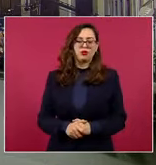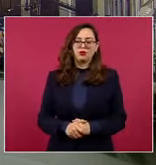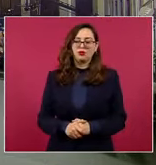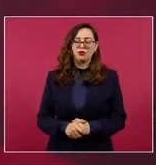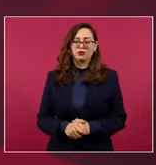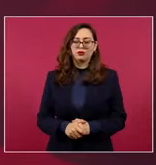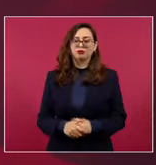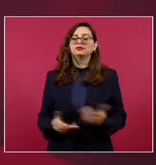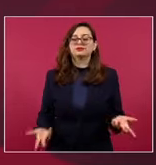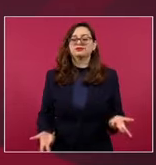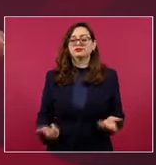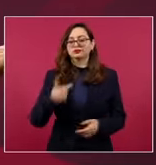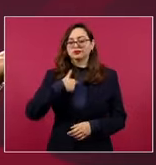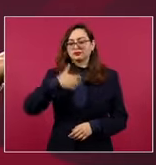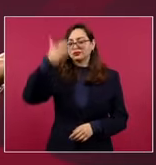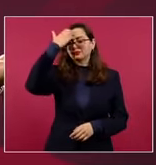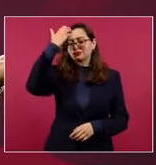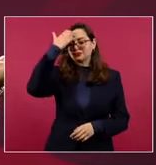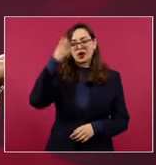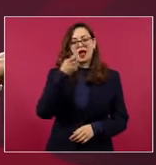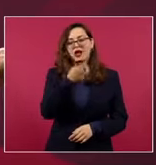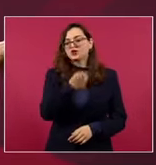Yo padecí